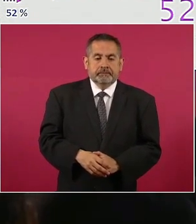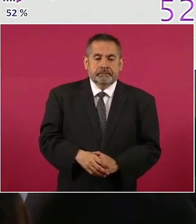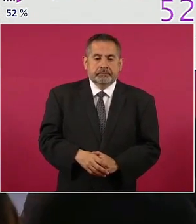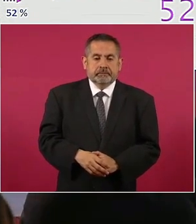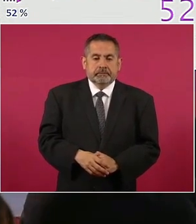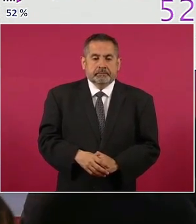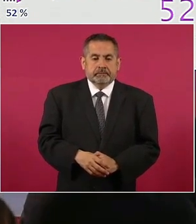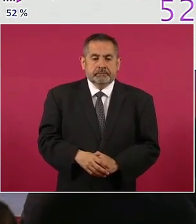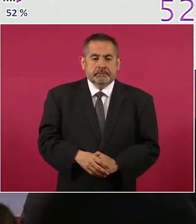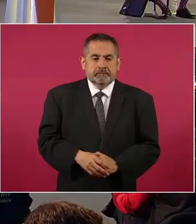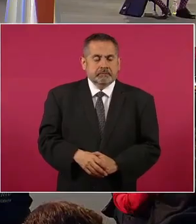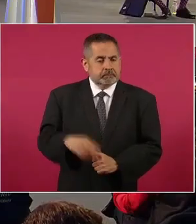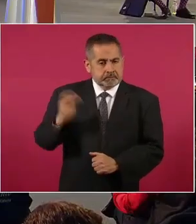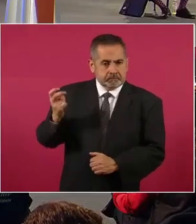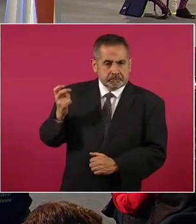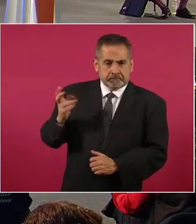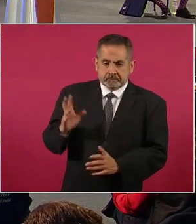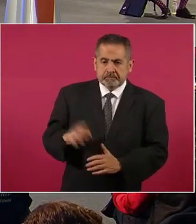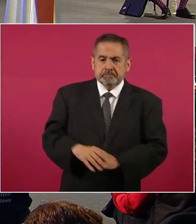Esto es verdad,